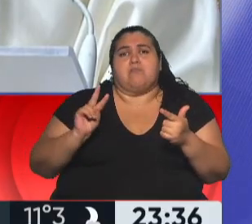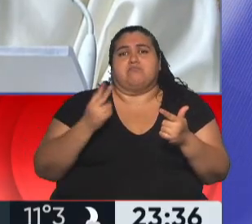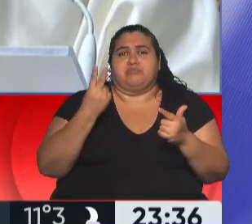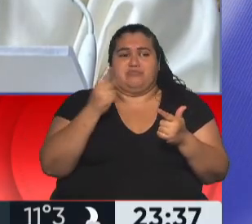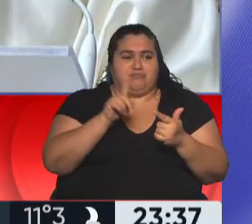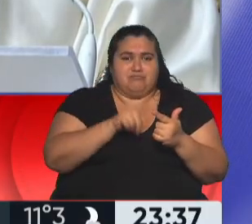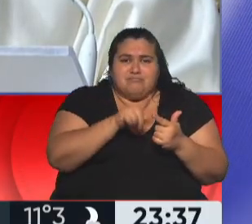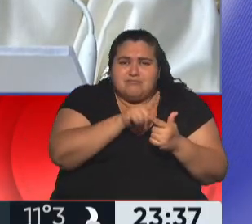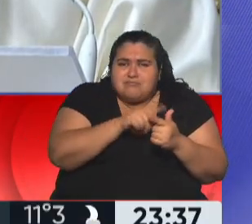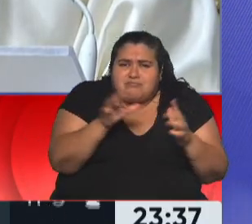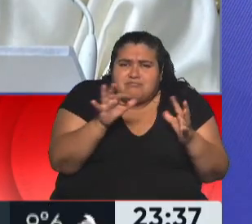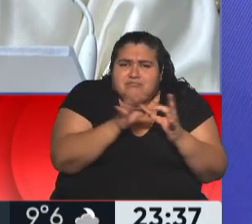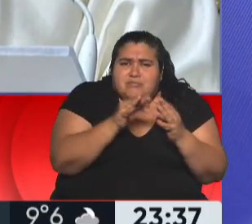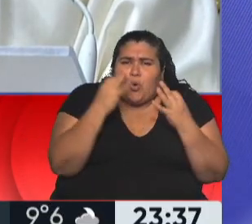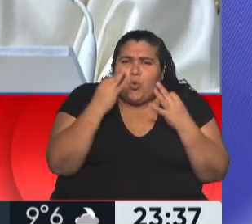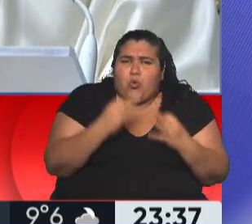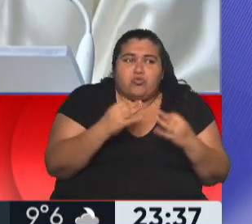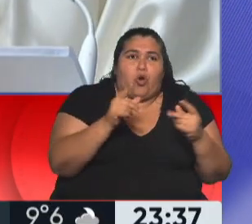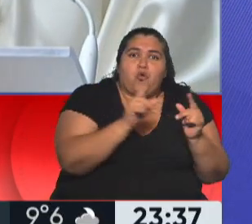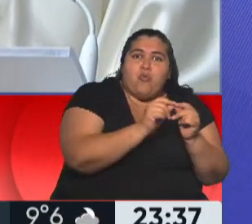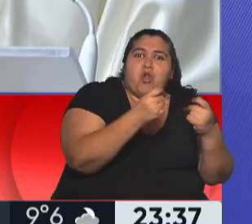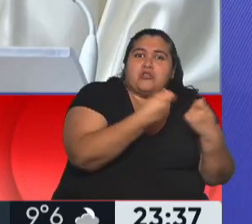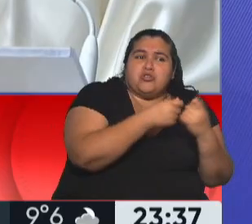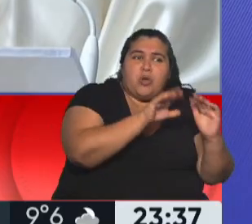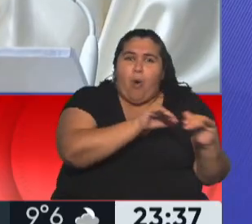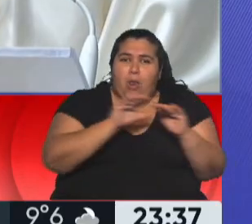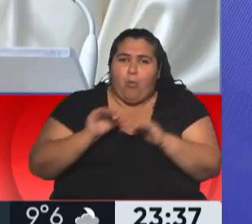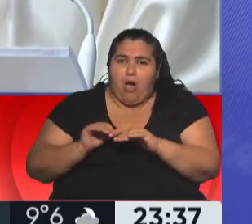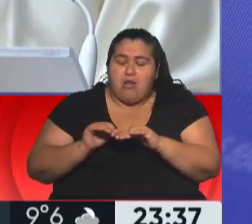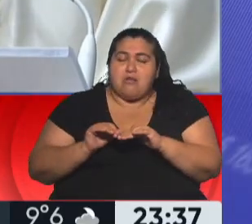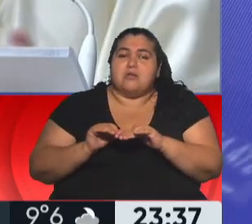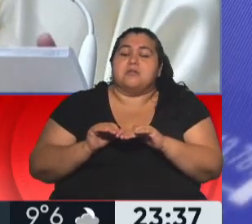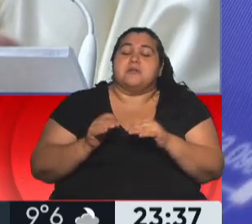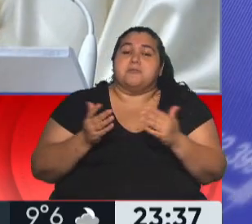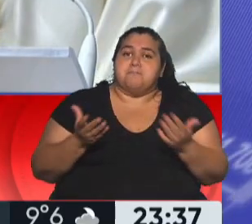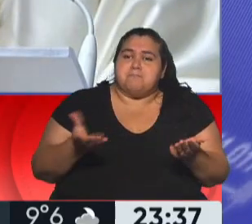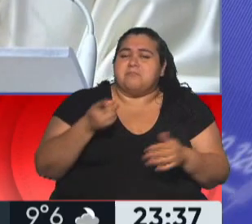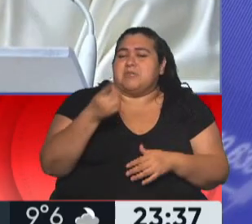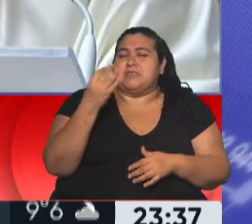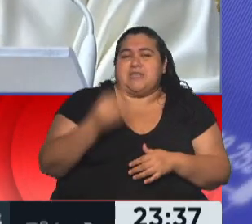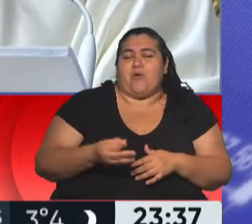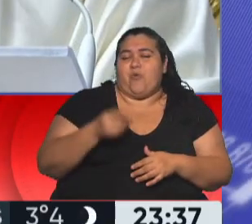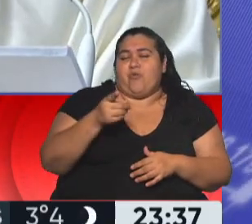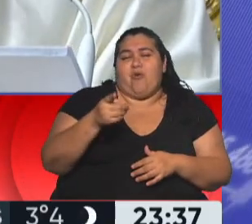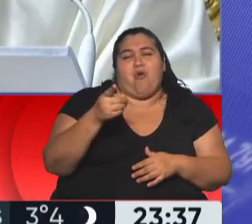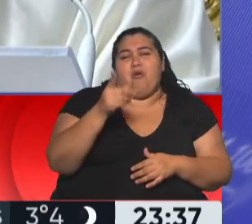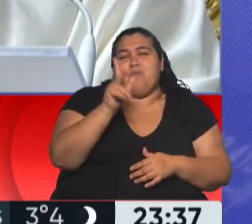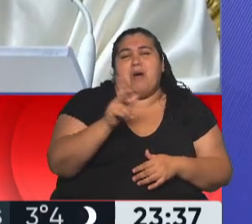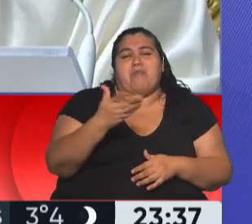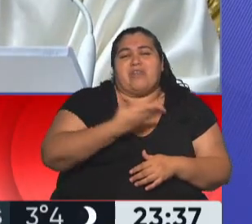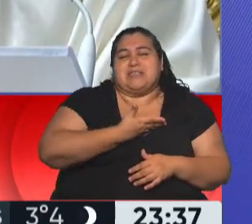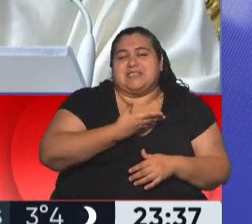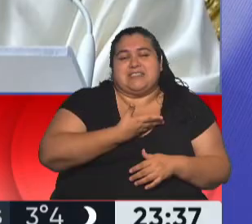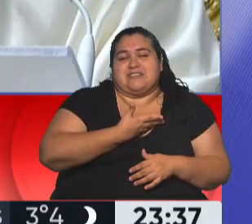vida que uno no sabe exactamente a qué se deben, pero seguramente él habrá dicho que se le